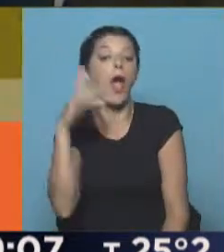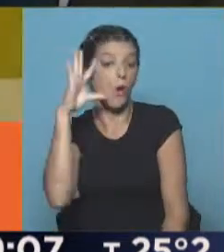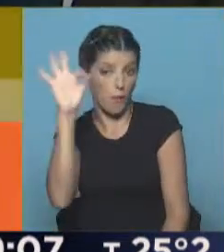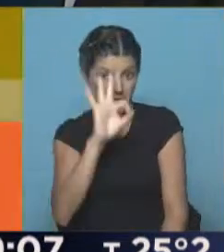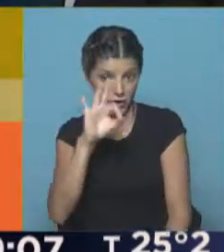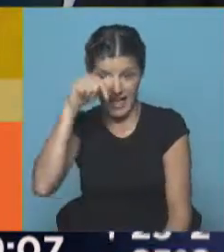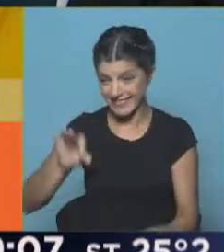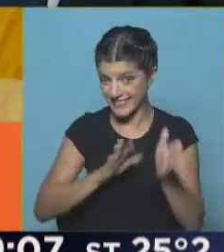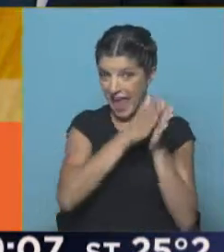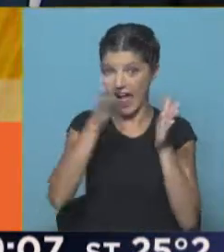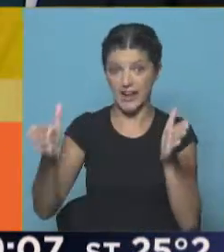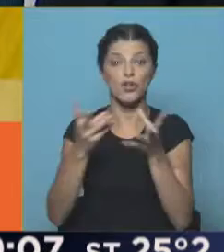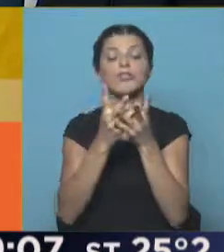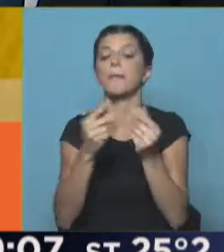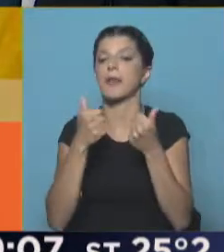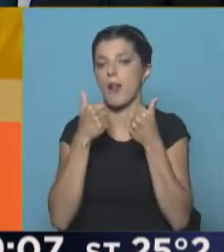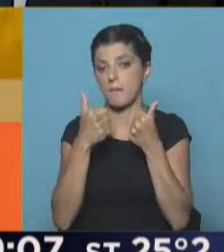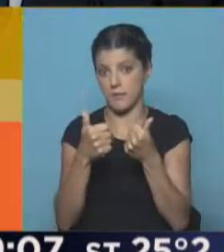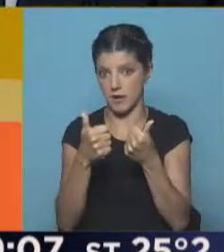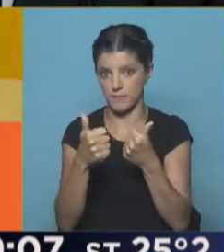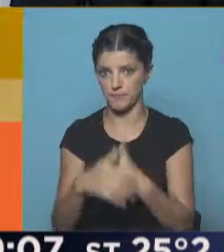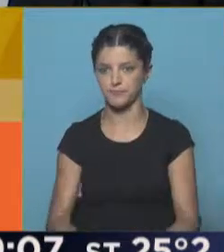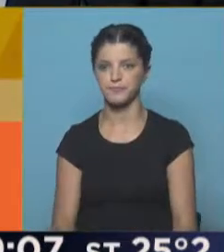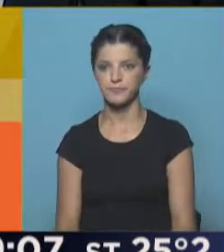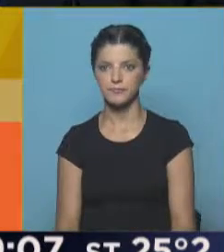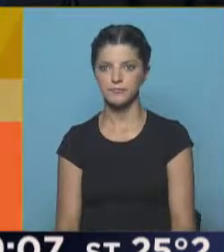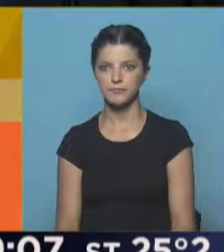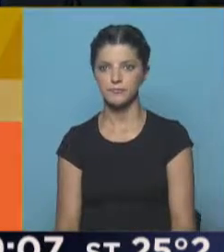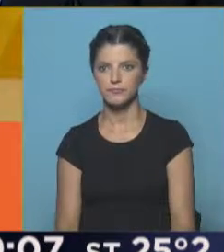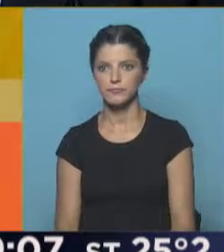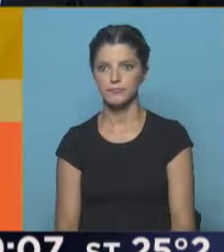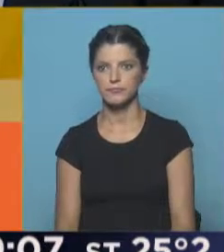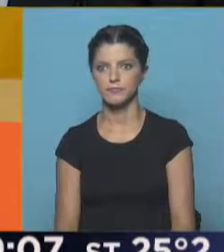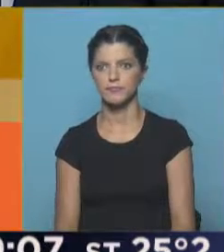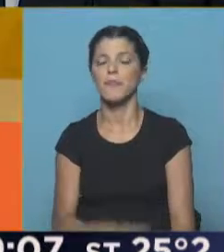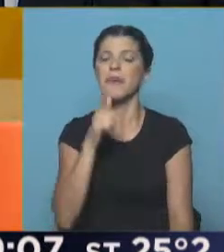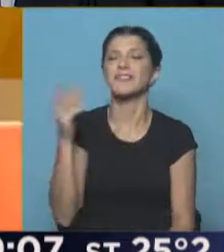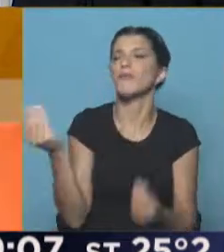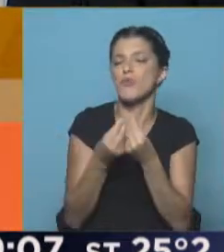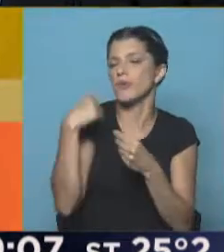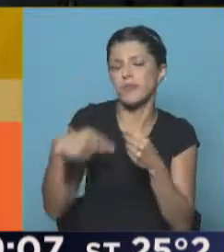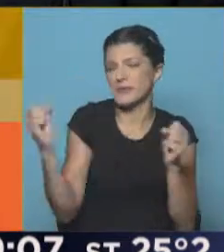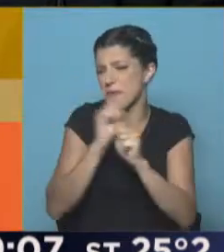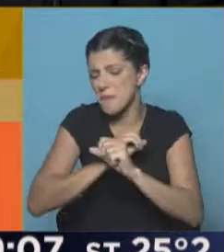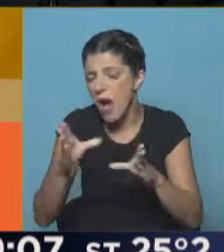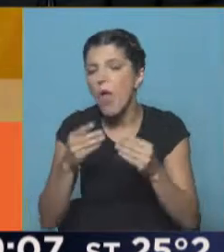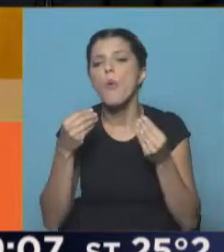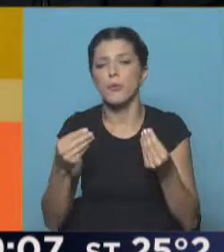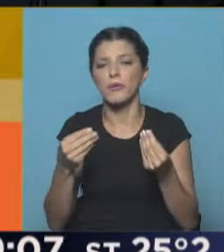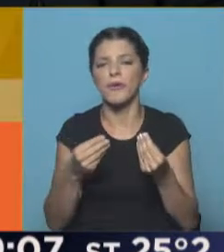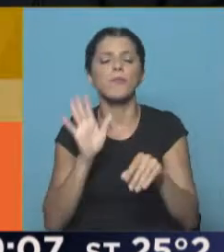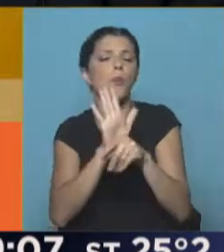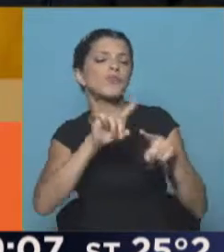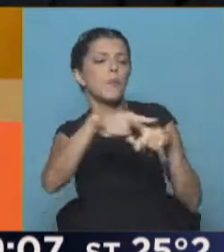año parlamentario. Las cosas se habían ido a la banquina, me parece, porque terminó habiendo más una